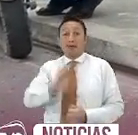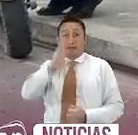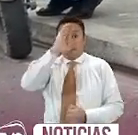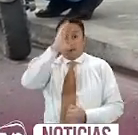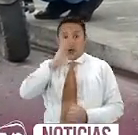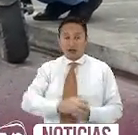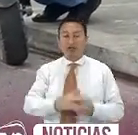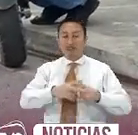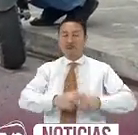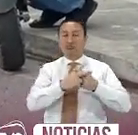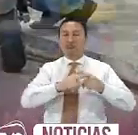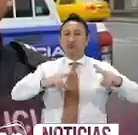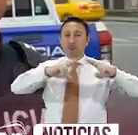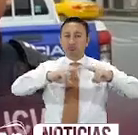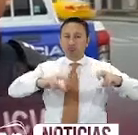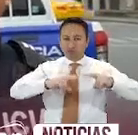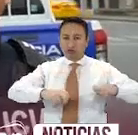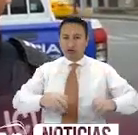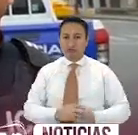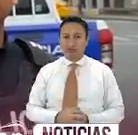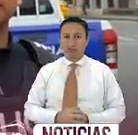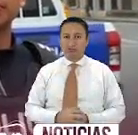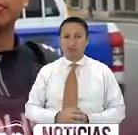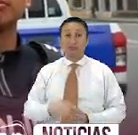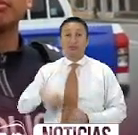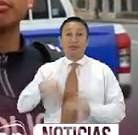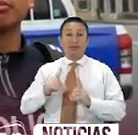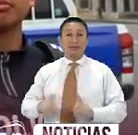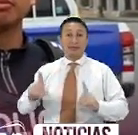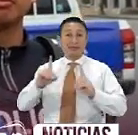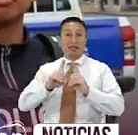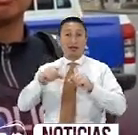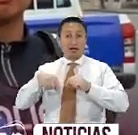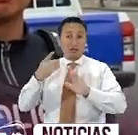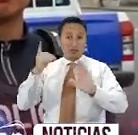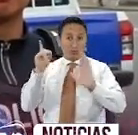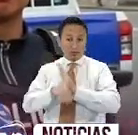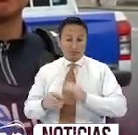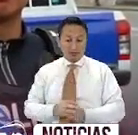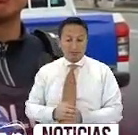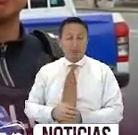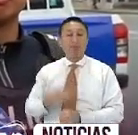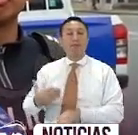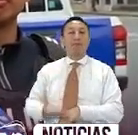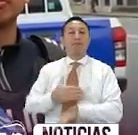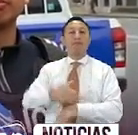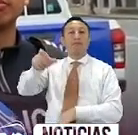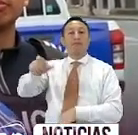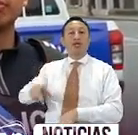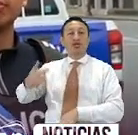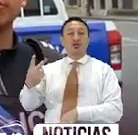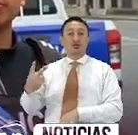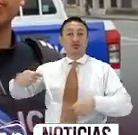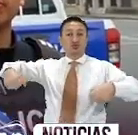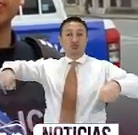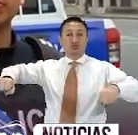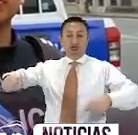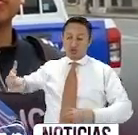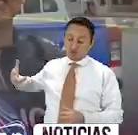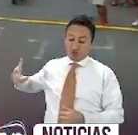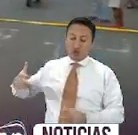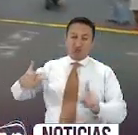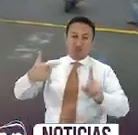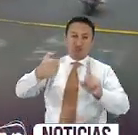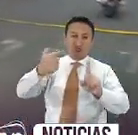de indagaciones. Dentro de los datos que se reportó era que dos ciudadanos en una motocicleta fueron quienes participaron de este